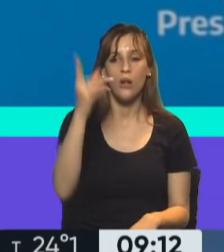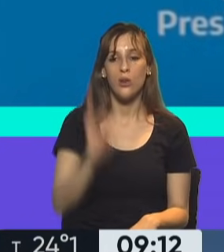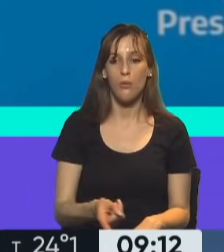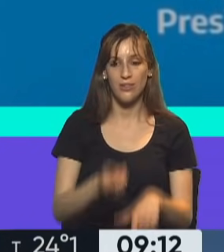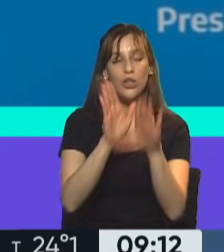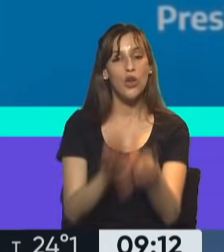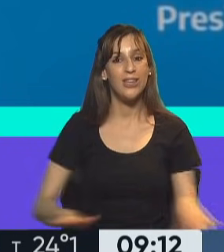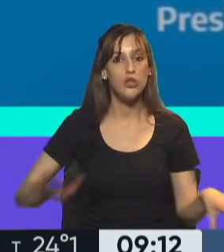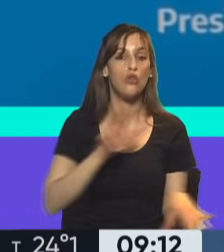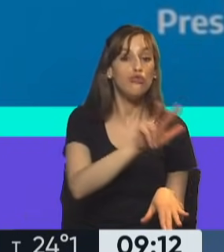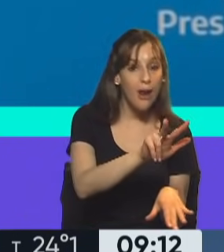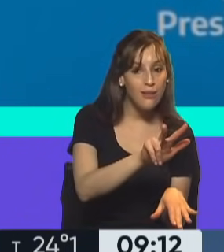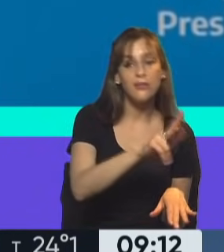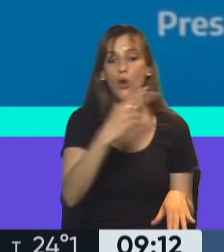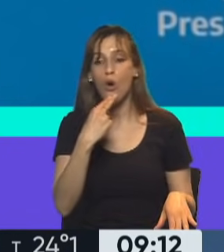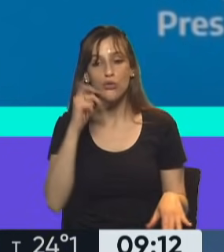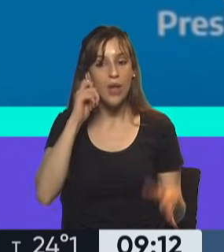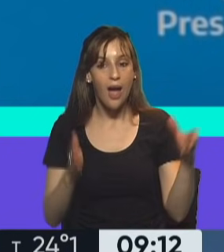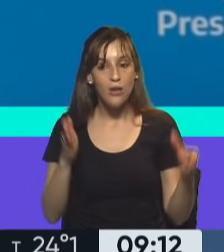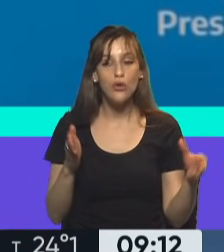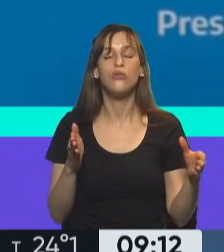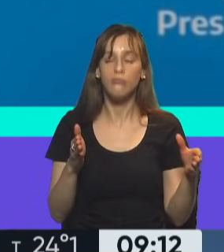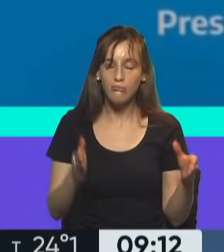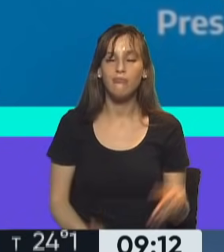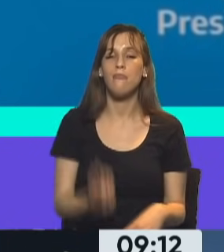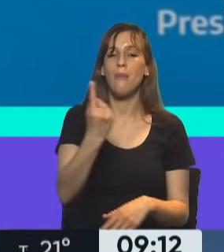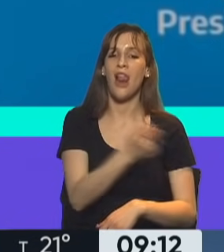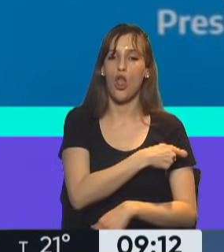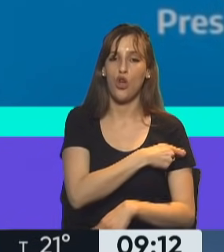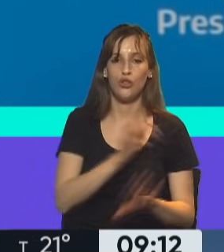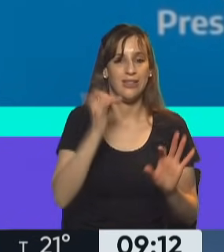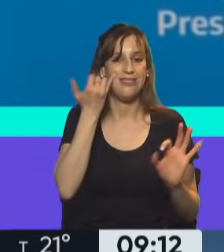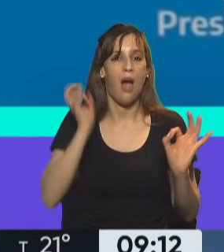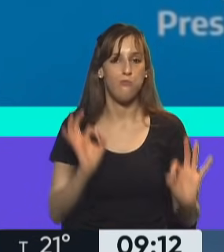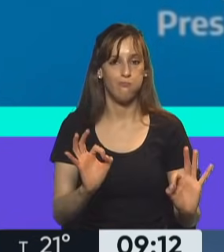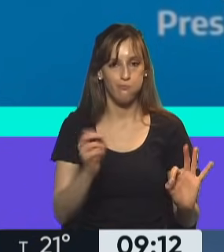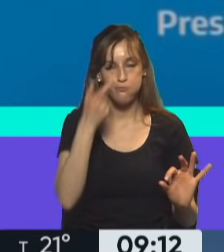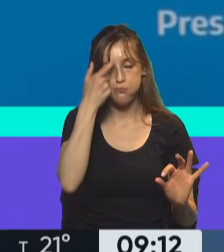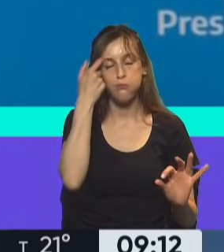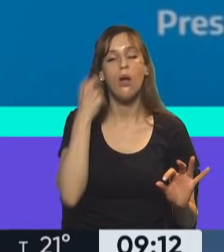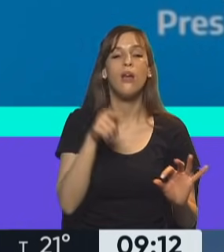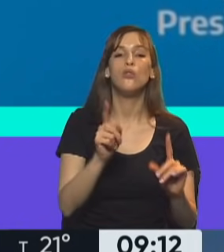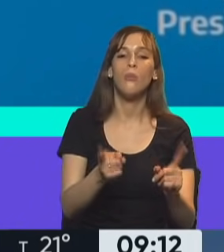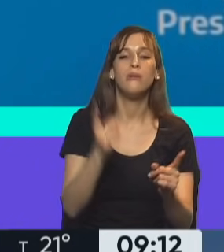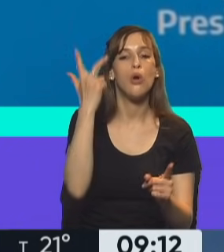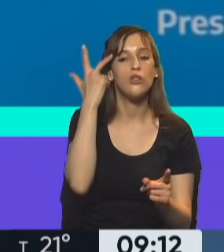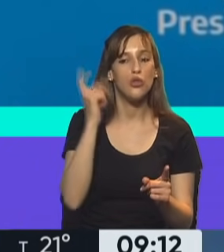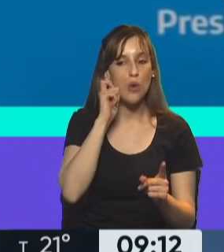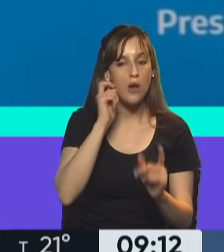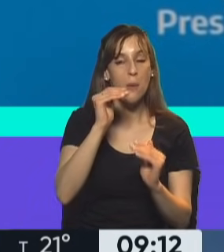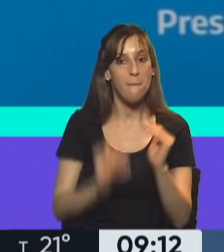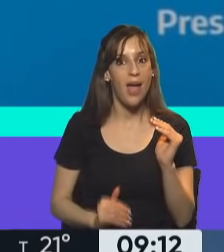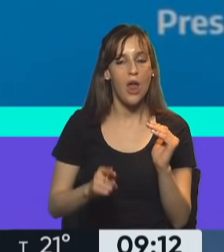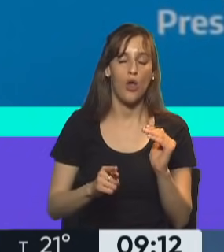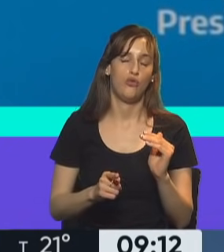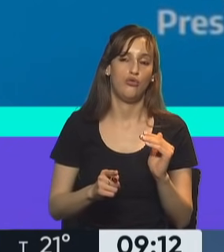de los niños y las niñas entre 3 y 11 años que han iniciado el esquema de vacunación. esta proporción de menores de 18 años que ha aumentado, cuanto